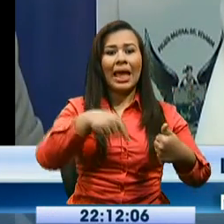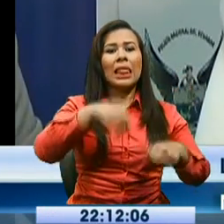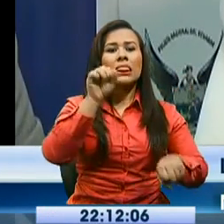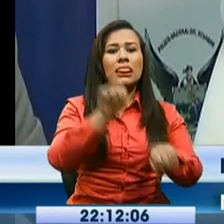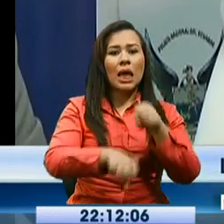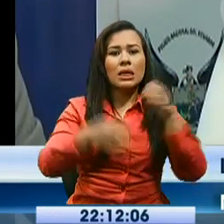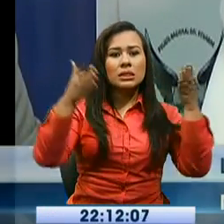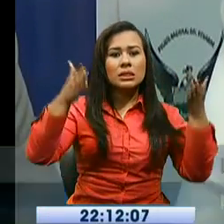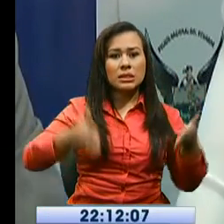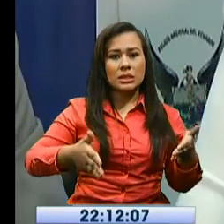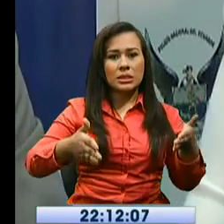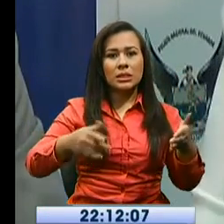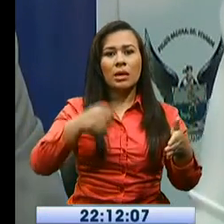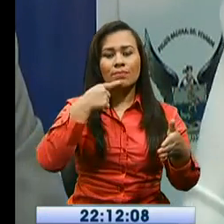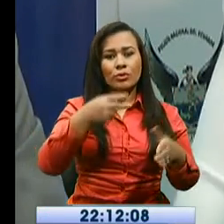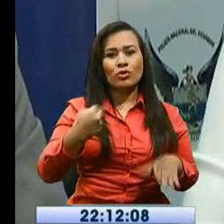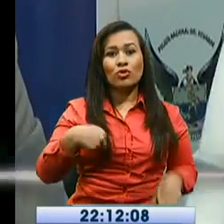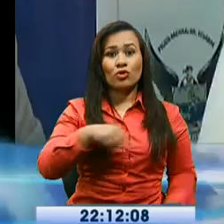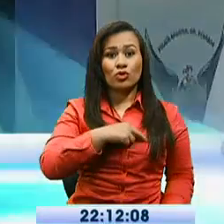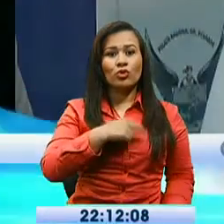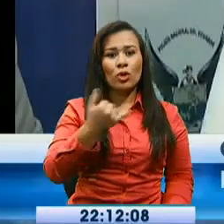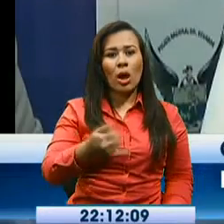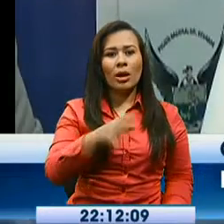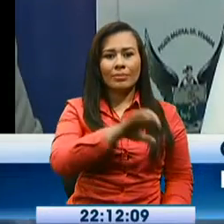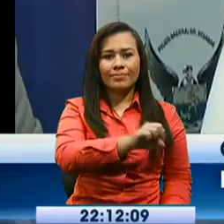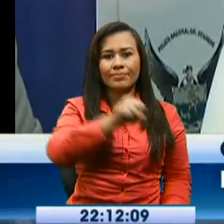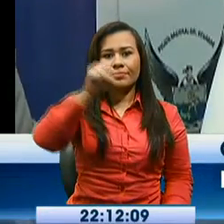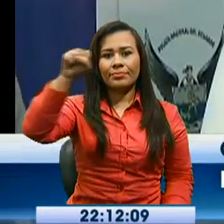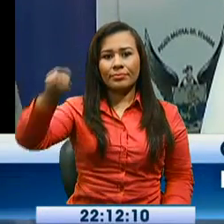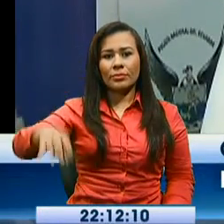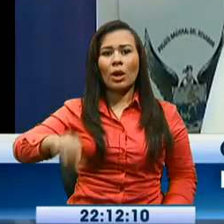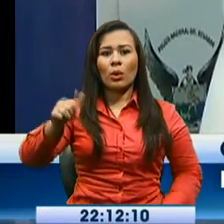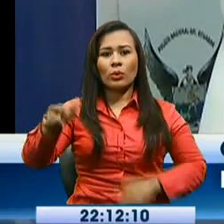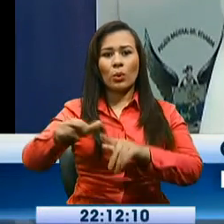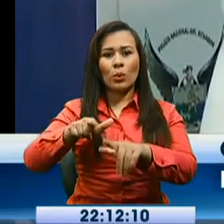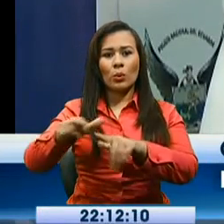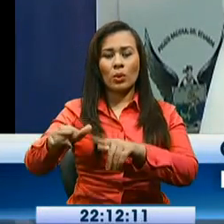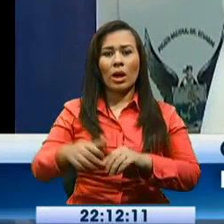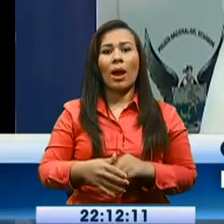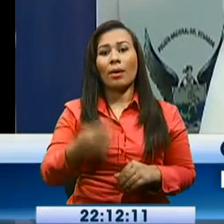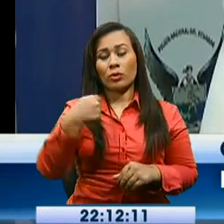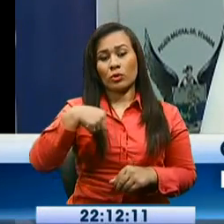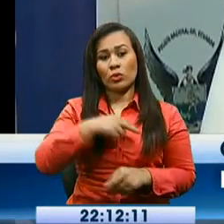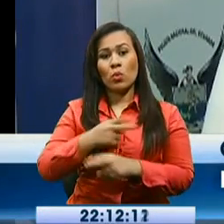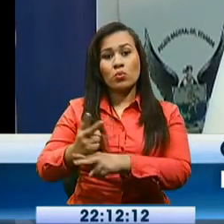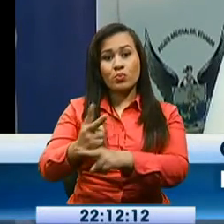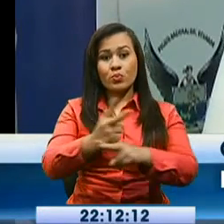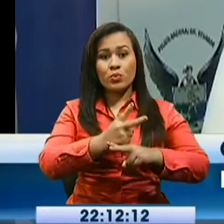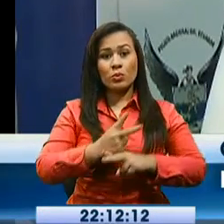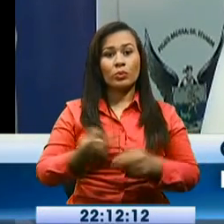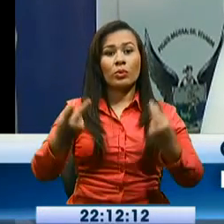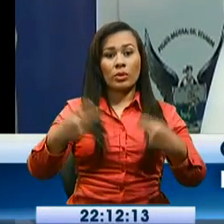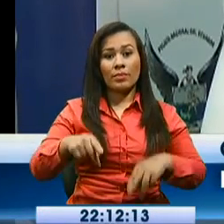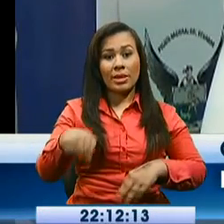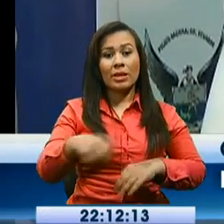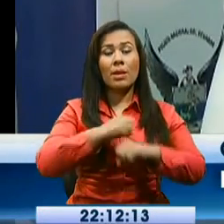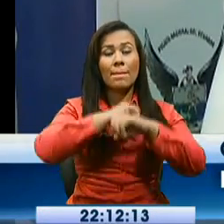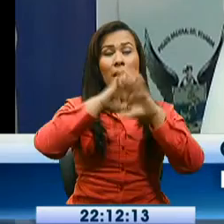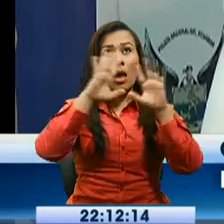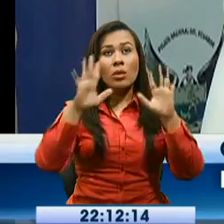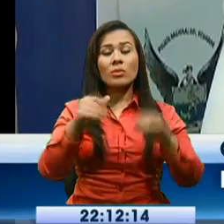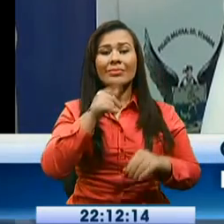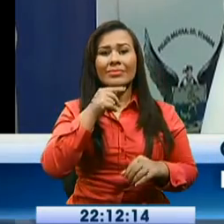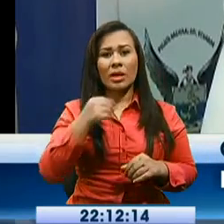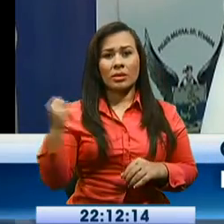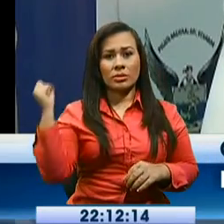Tuvimos afectaciones en una parte del centro penitenciario en Esmeraldas y por precaución también durante esta madrugada trasladamos